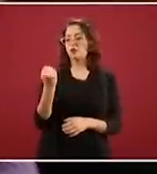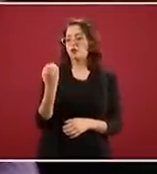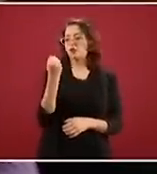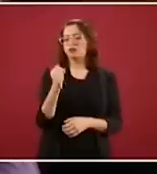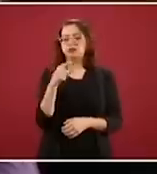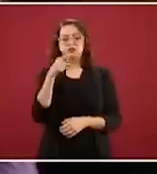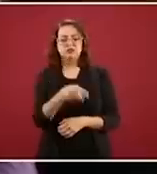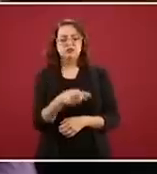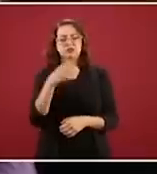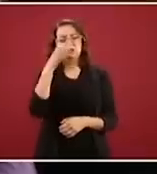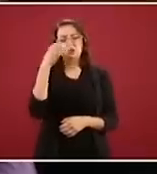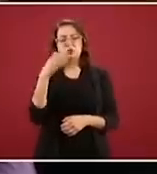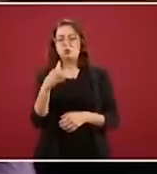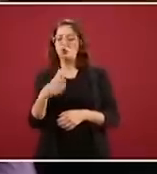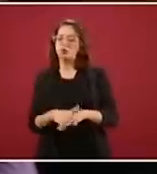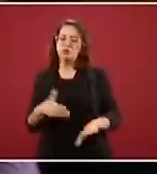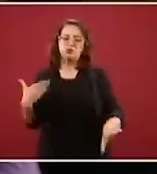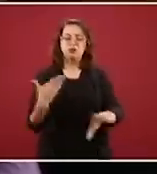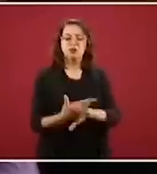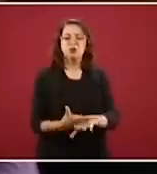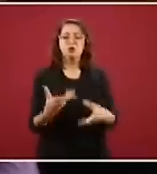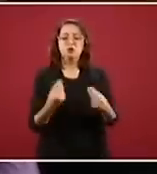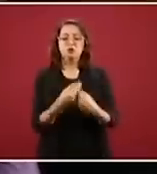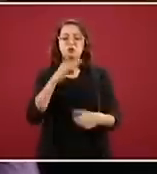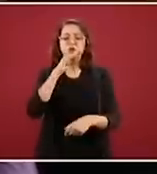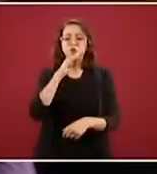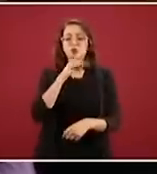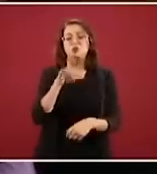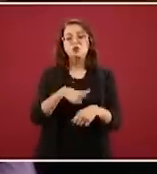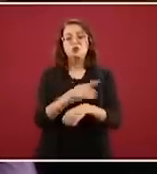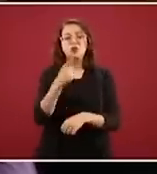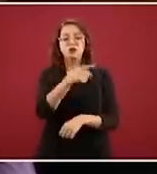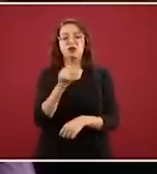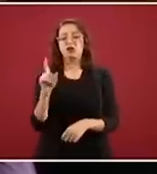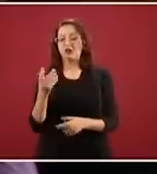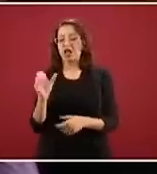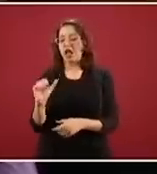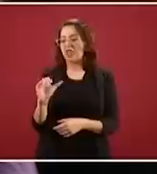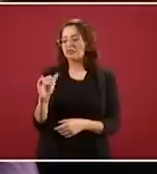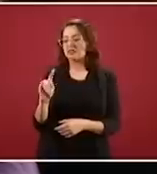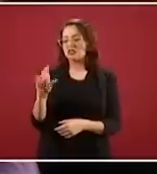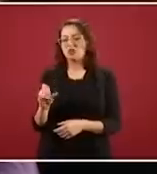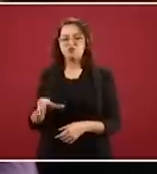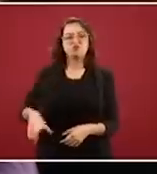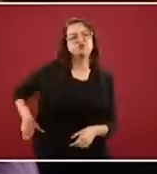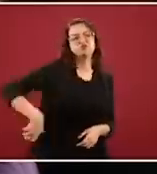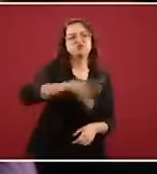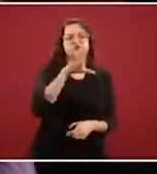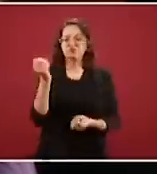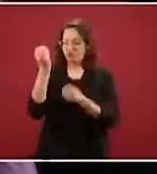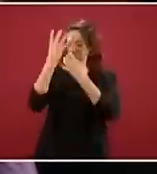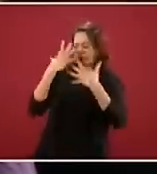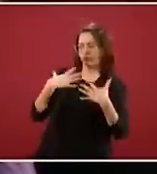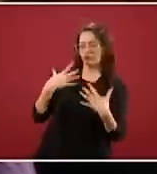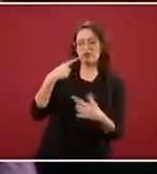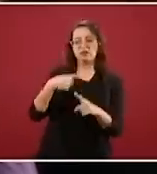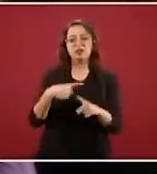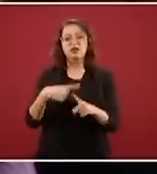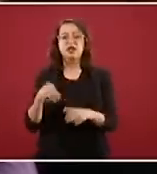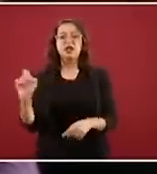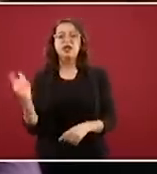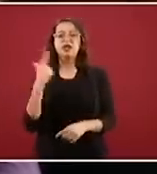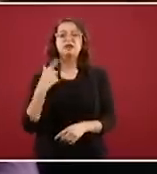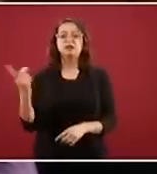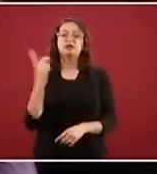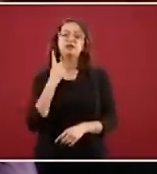cuando sufrió un cruel ataque junto a su madre con ácido. La víctima ha señalado como autor intelectual a un exdiputado